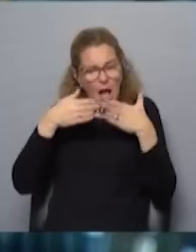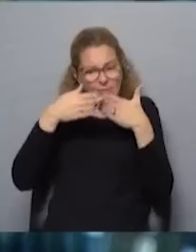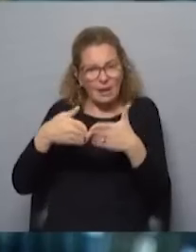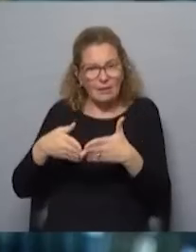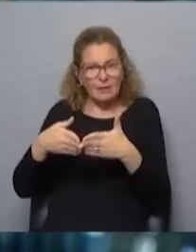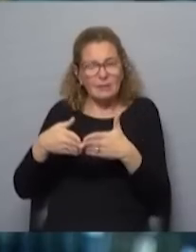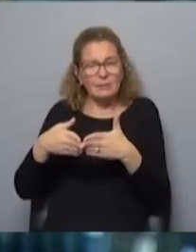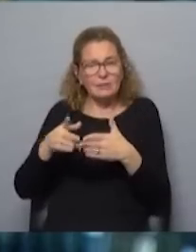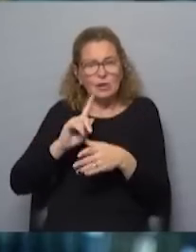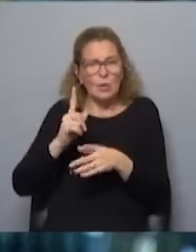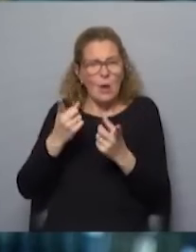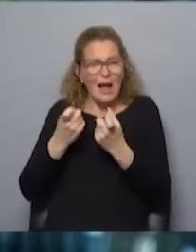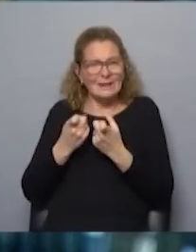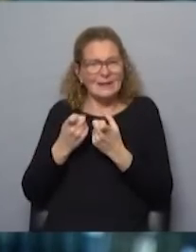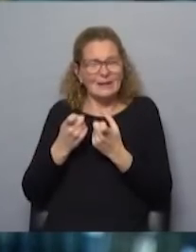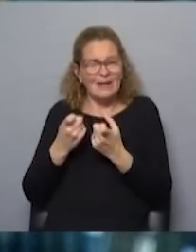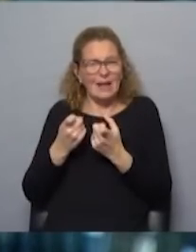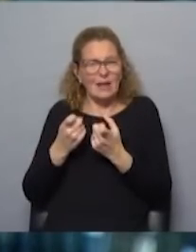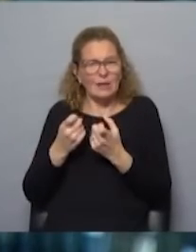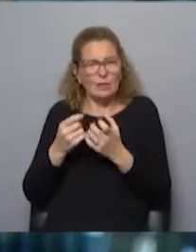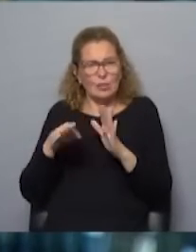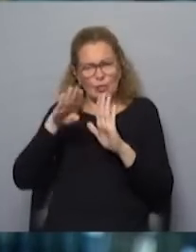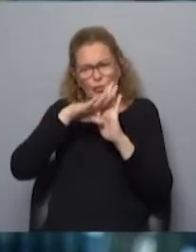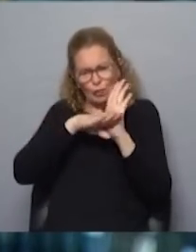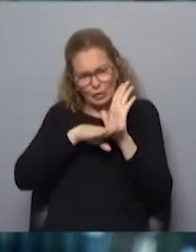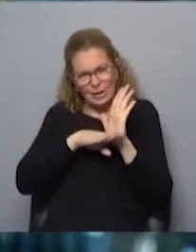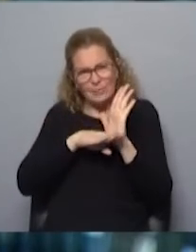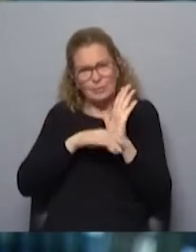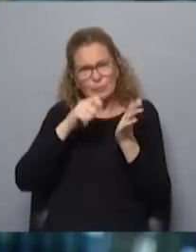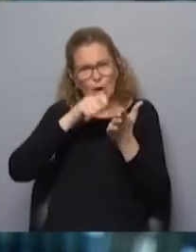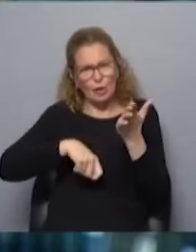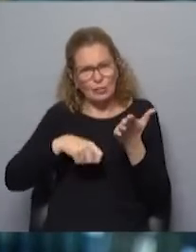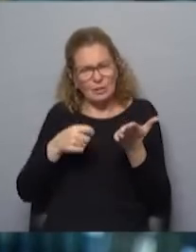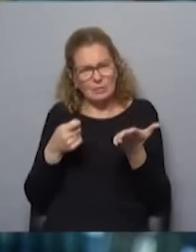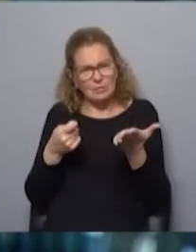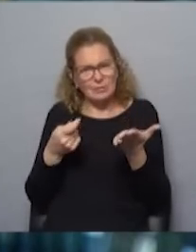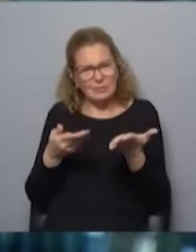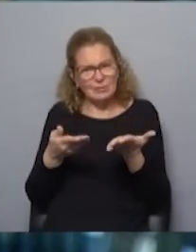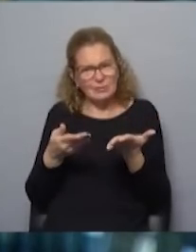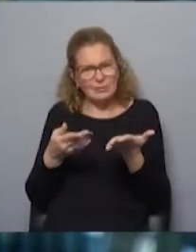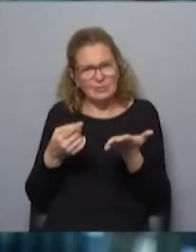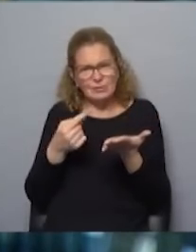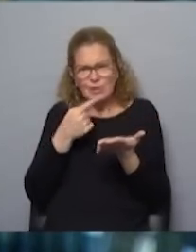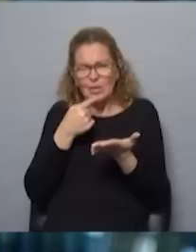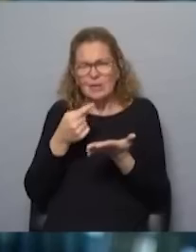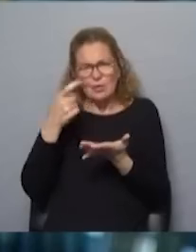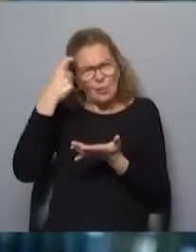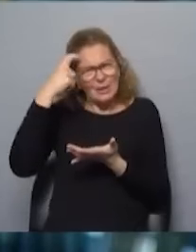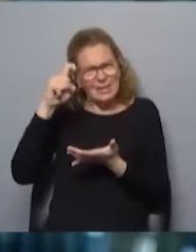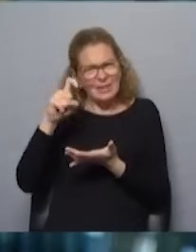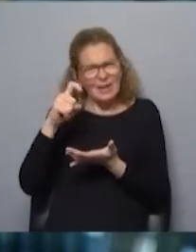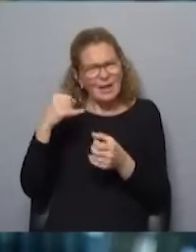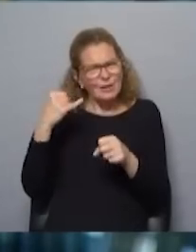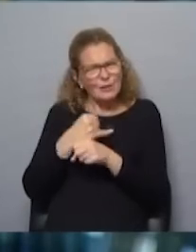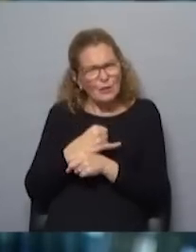sin necesidad de incorporar todo el reglamento al contrato estoy dándole la idea del